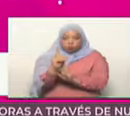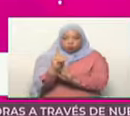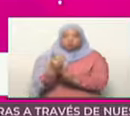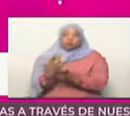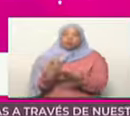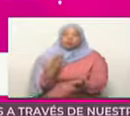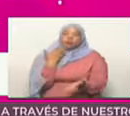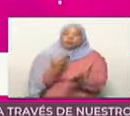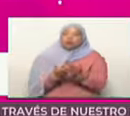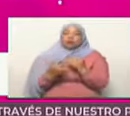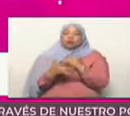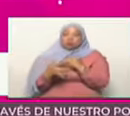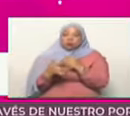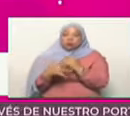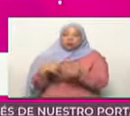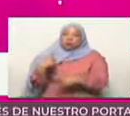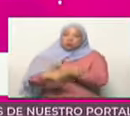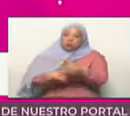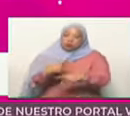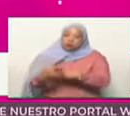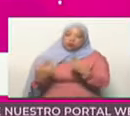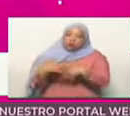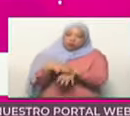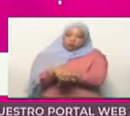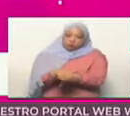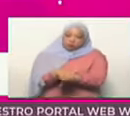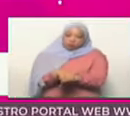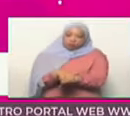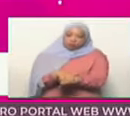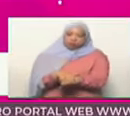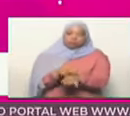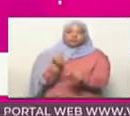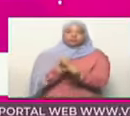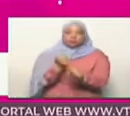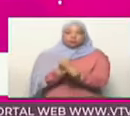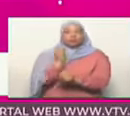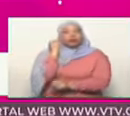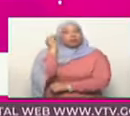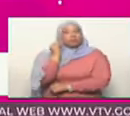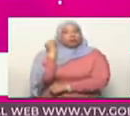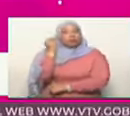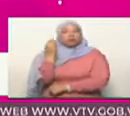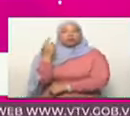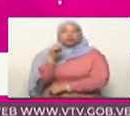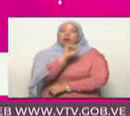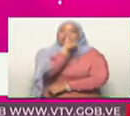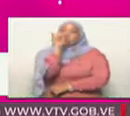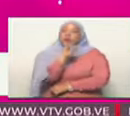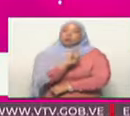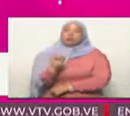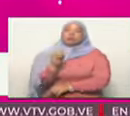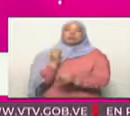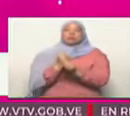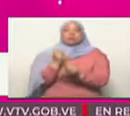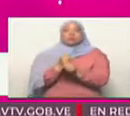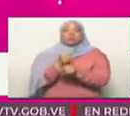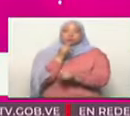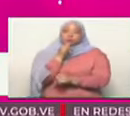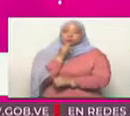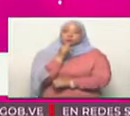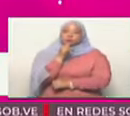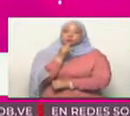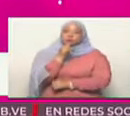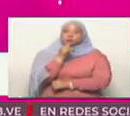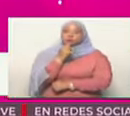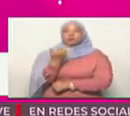los paquetes tecnológicos para producirlos, integrarte. Y estamos pensando que en el Zulia, en la boca del